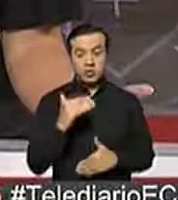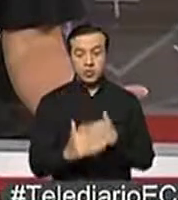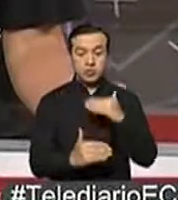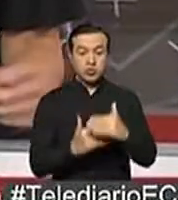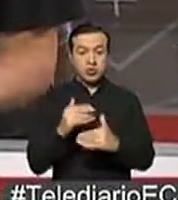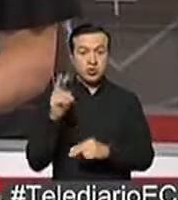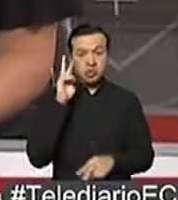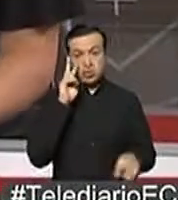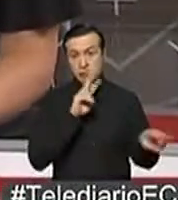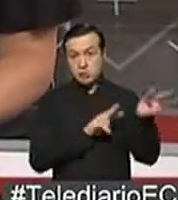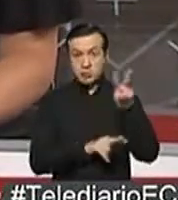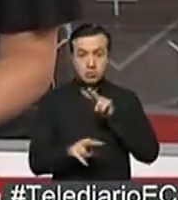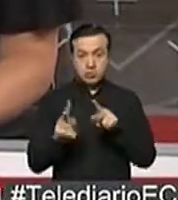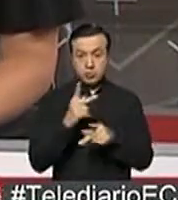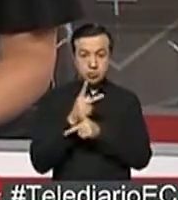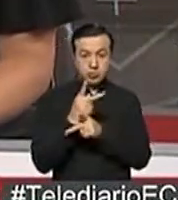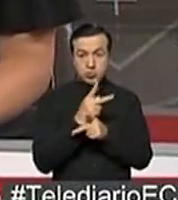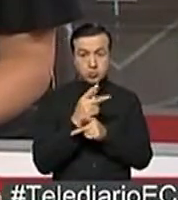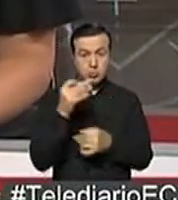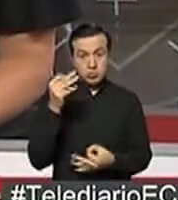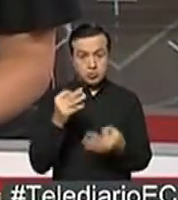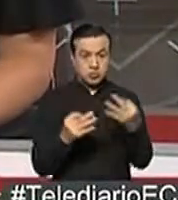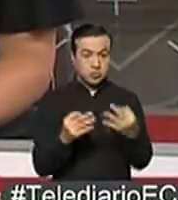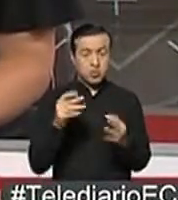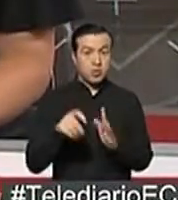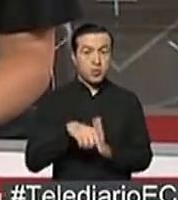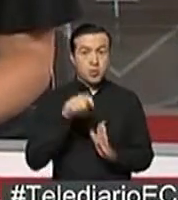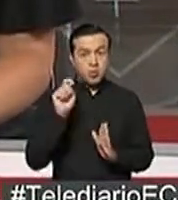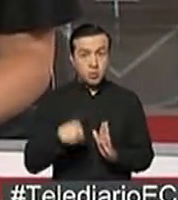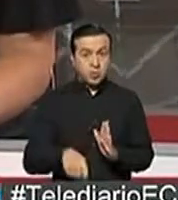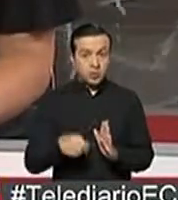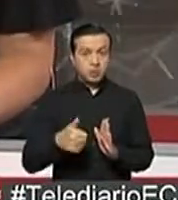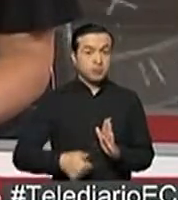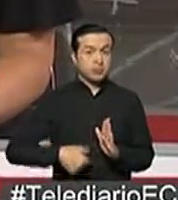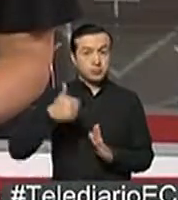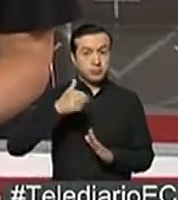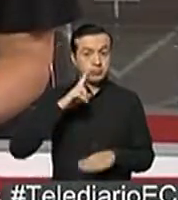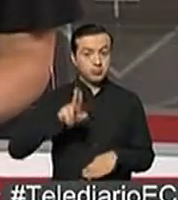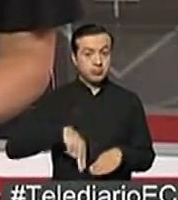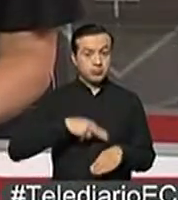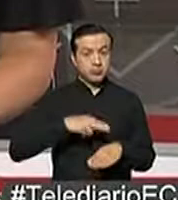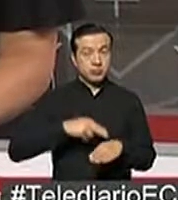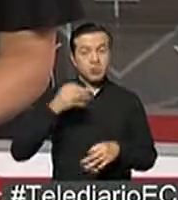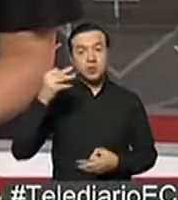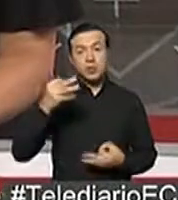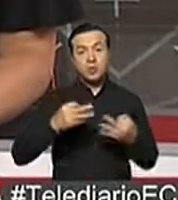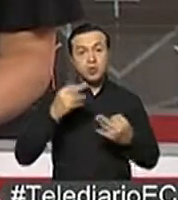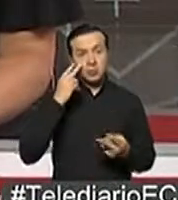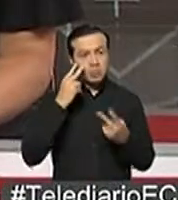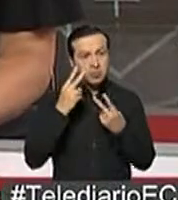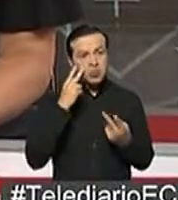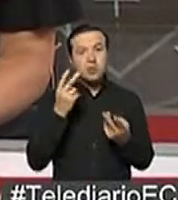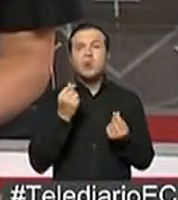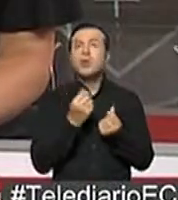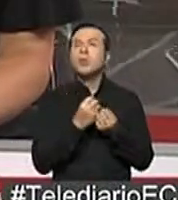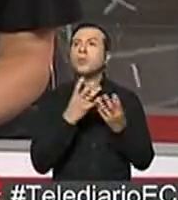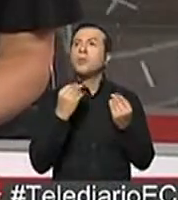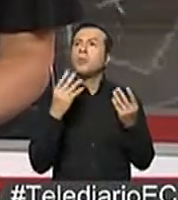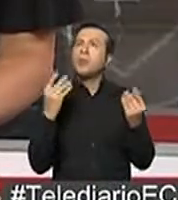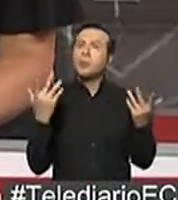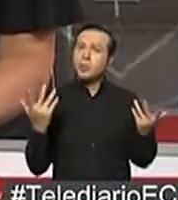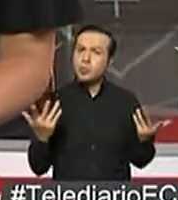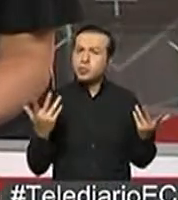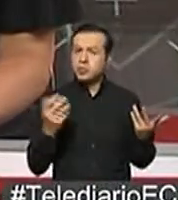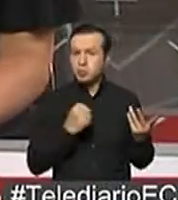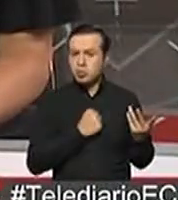de evaluación que el Consejo de la Judicatura realiza a los jueces y conjueces de la Corte Nacional de Justicia, se encontró un incremento desproporcionado